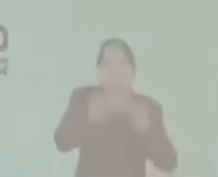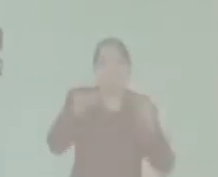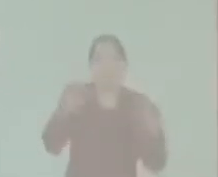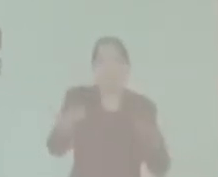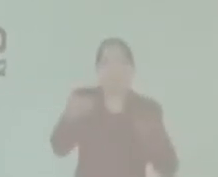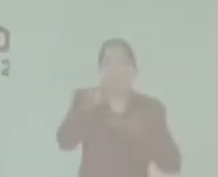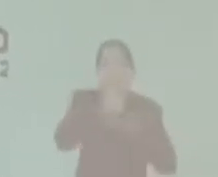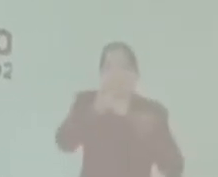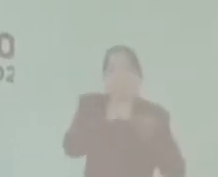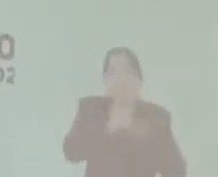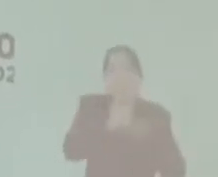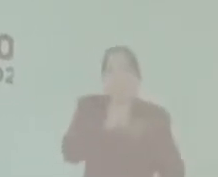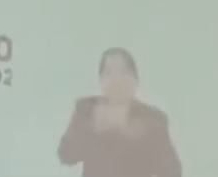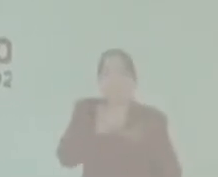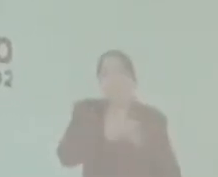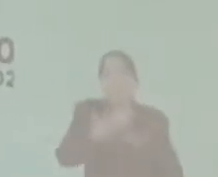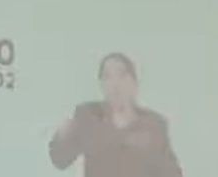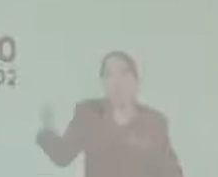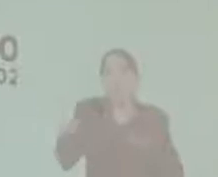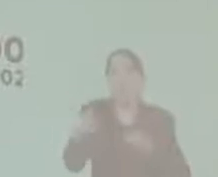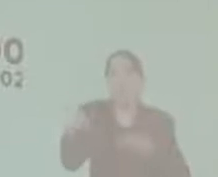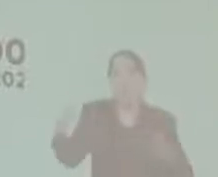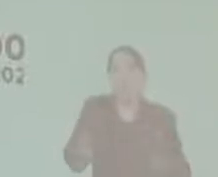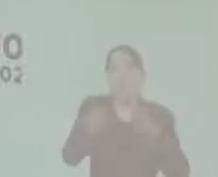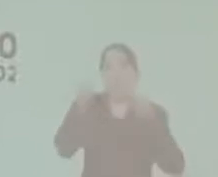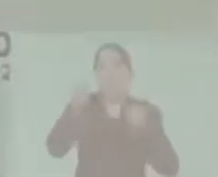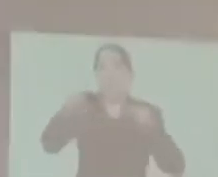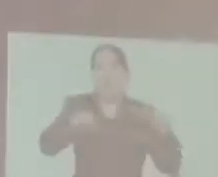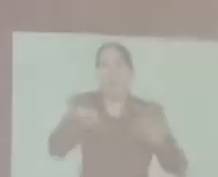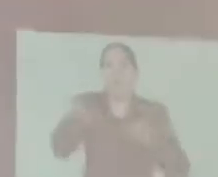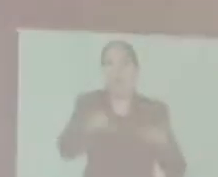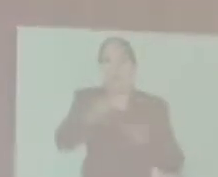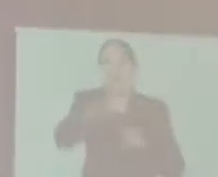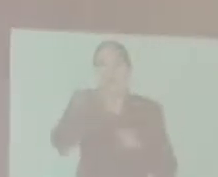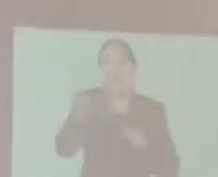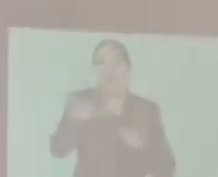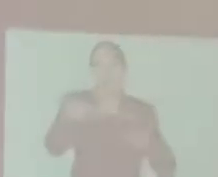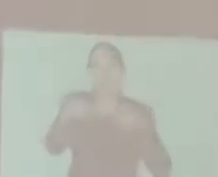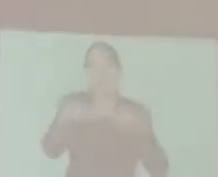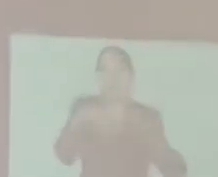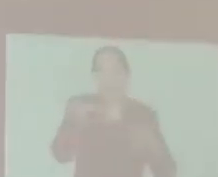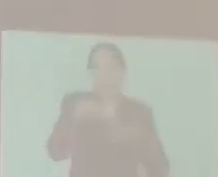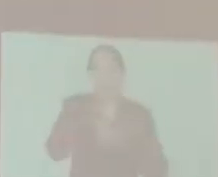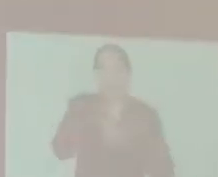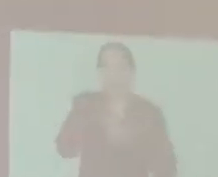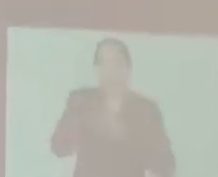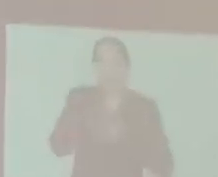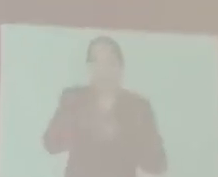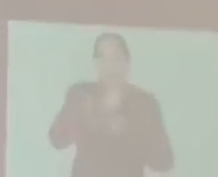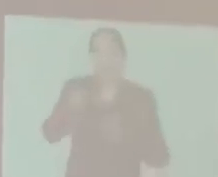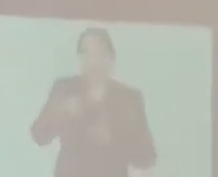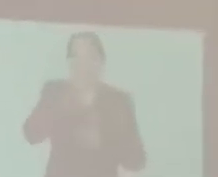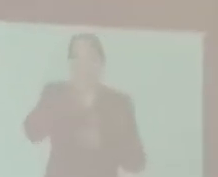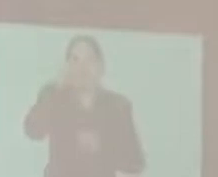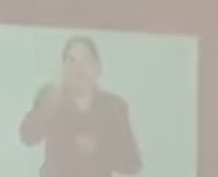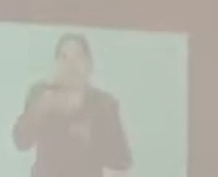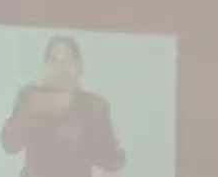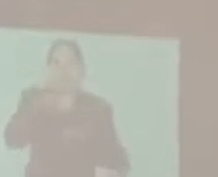la ciudad recupera su actividad económica después de la pandemia. Les comparto que la inversión extranjera directa